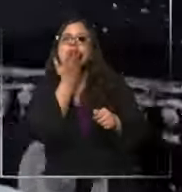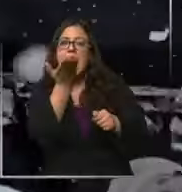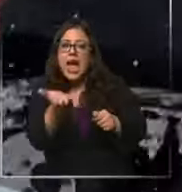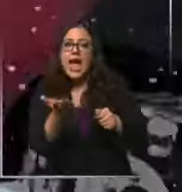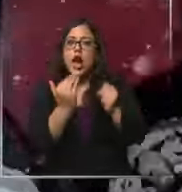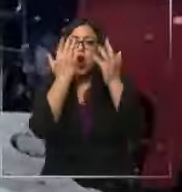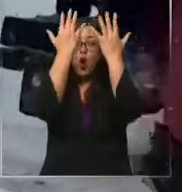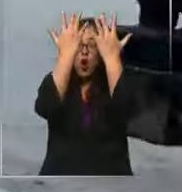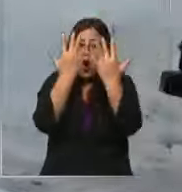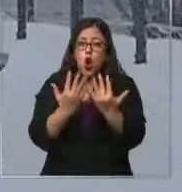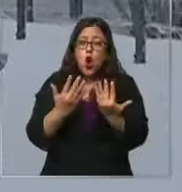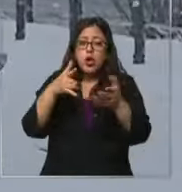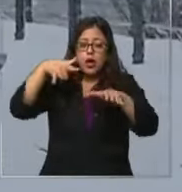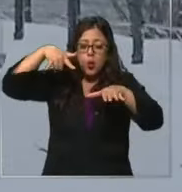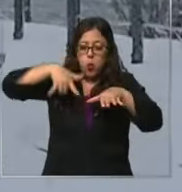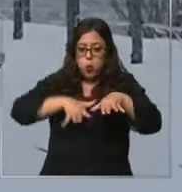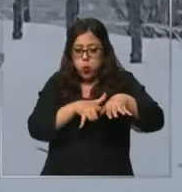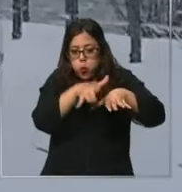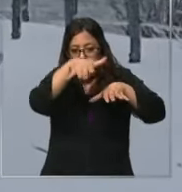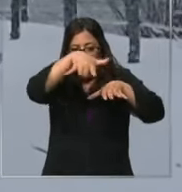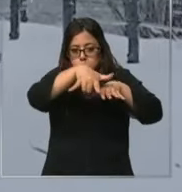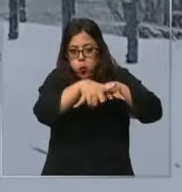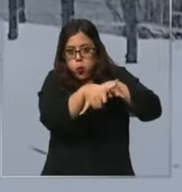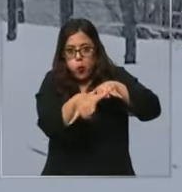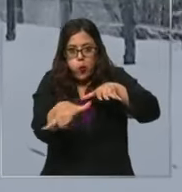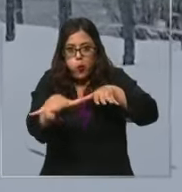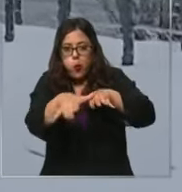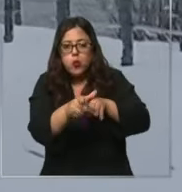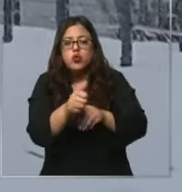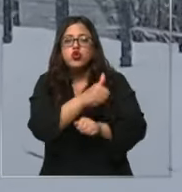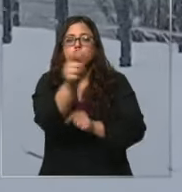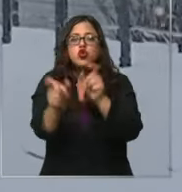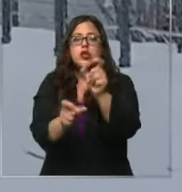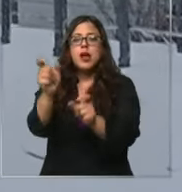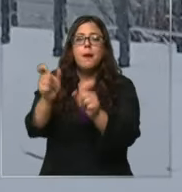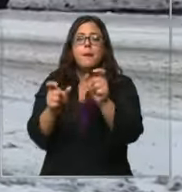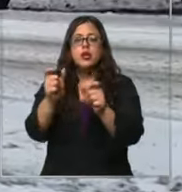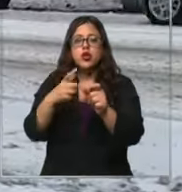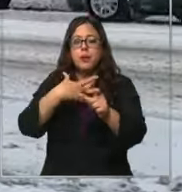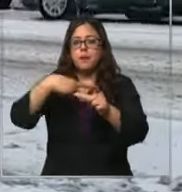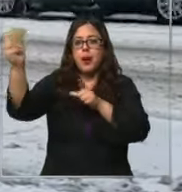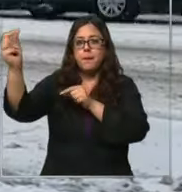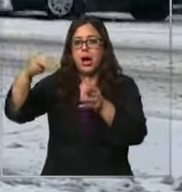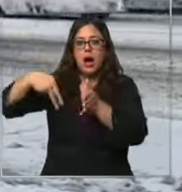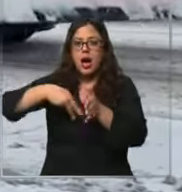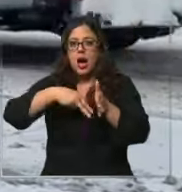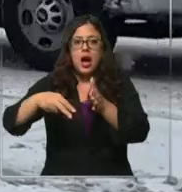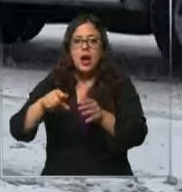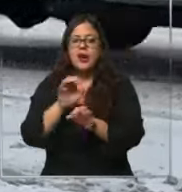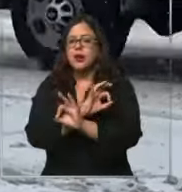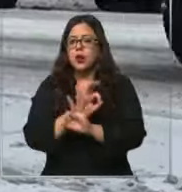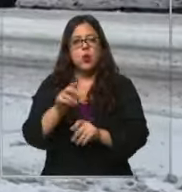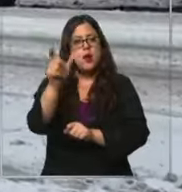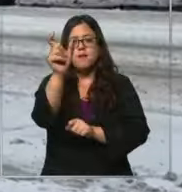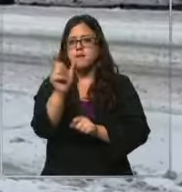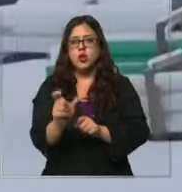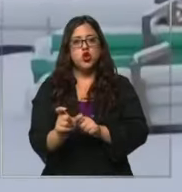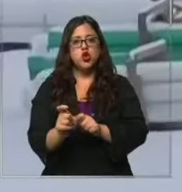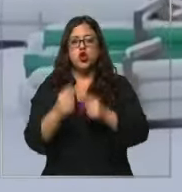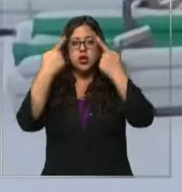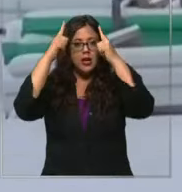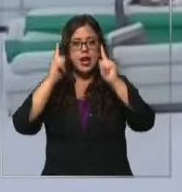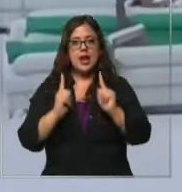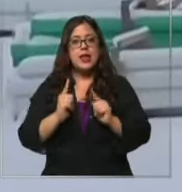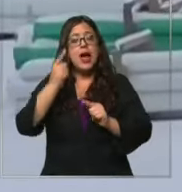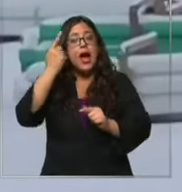termina resbalando sobre la pista. Todas las personas que iban a bordo fueron evacuadas sin que ninguna persona resultara